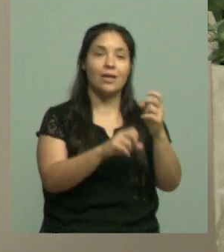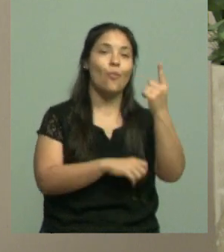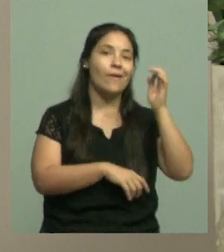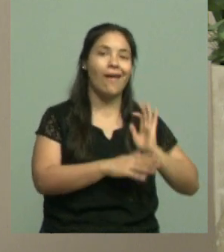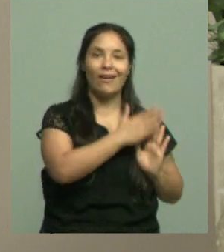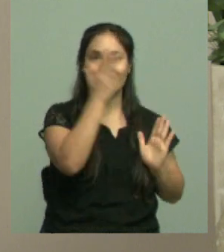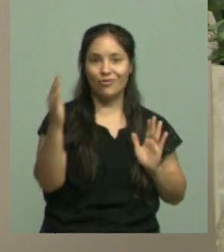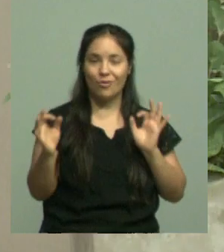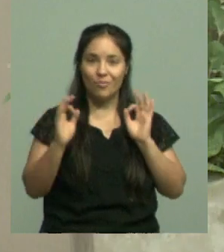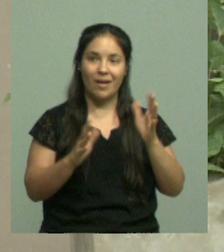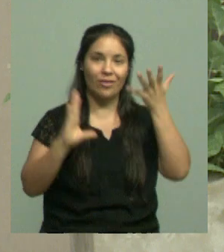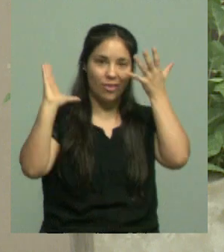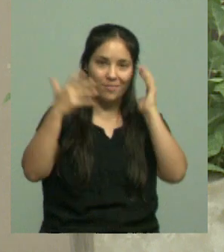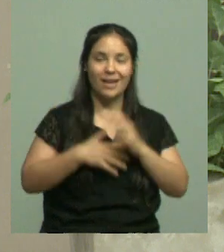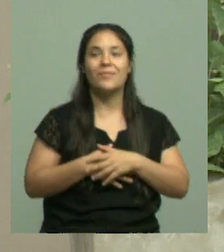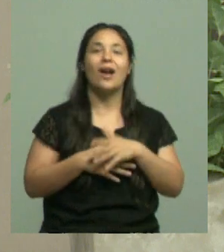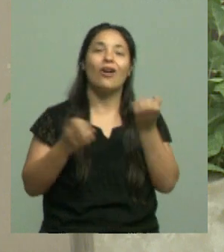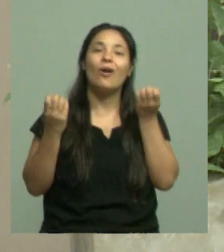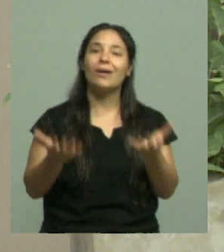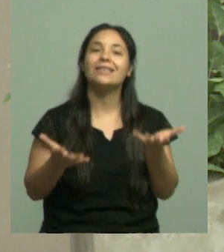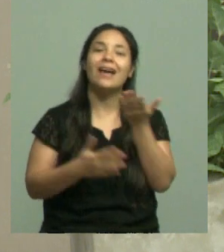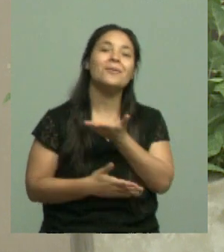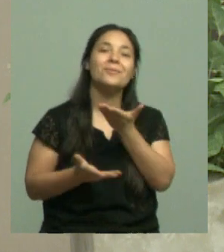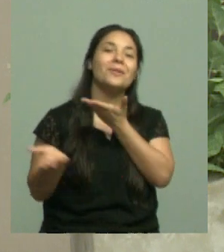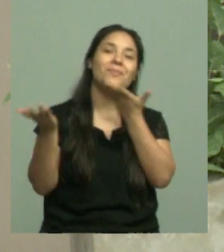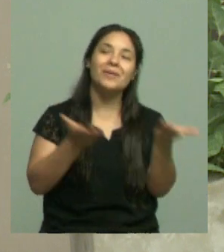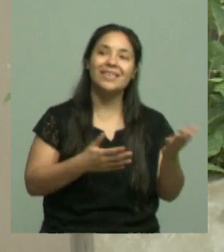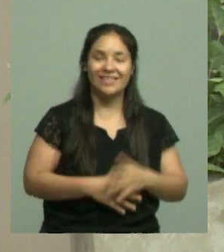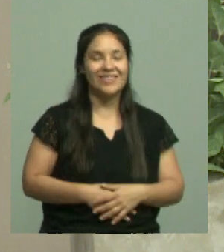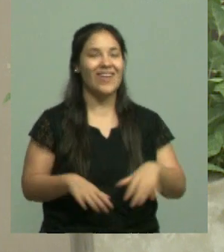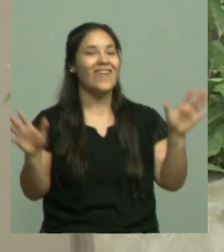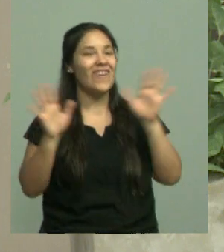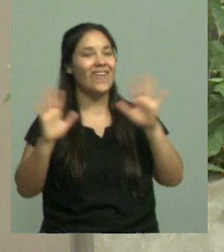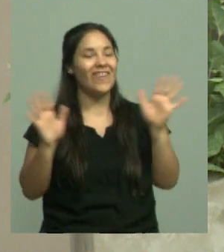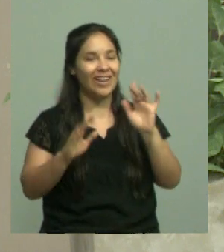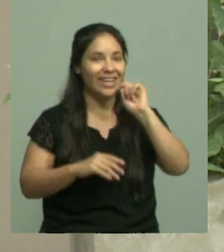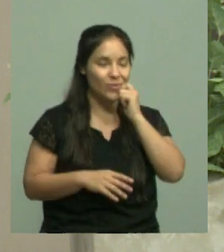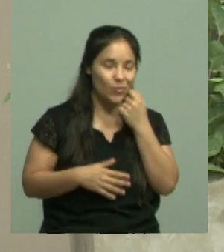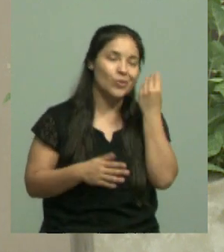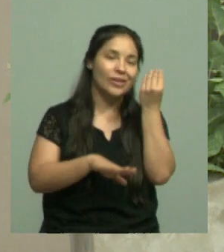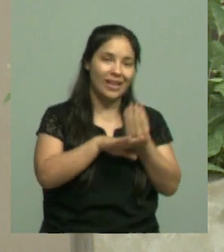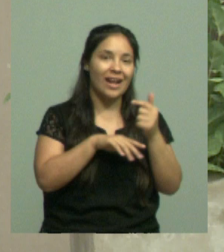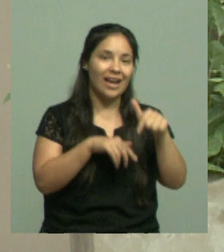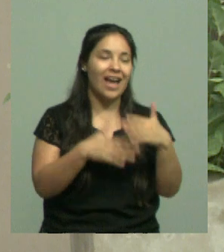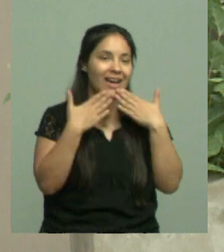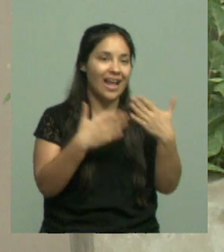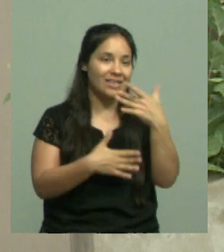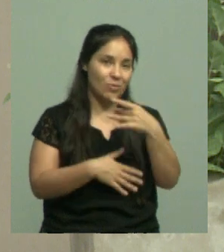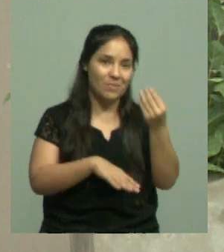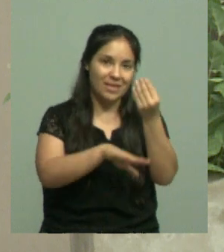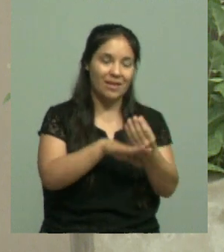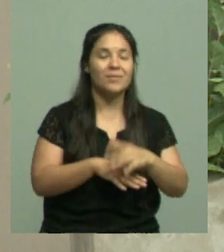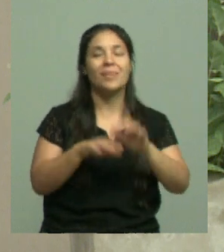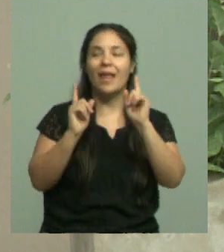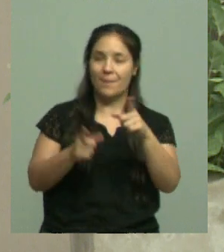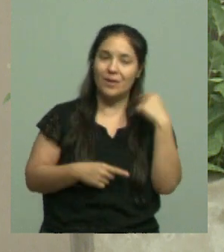Así es que la saludamos. ¿Cómo estás, Karina? Bienvenida. Hola Claudia, un gusto saludarte, muchísimas gracias. Bueno, un gusto para nosotros